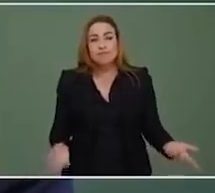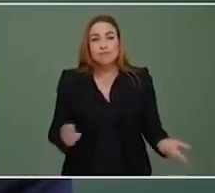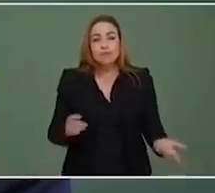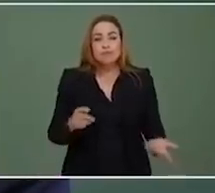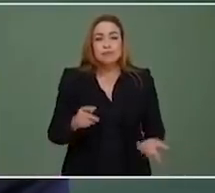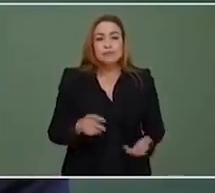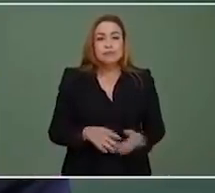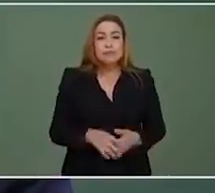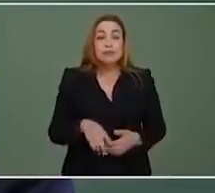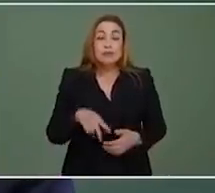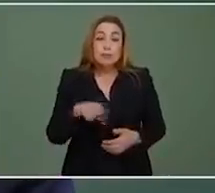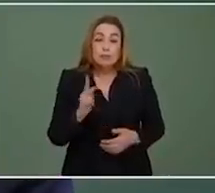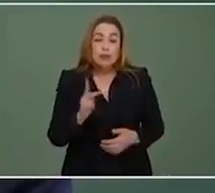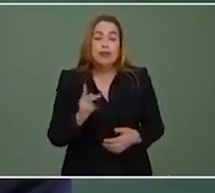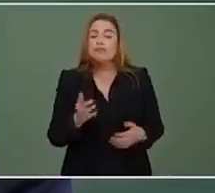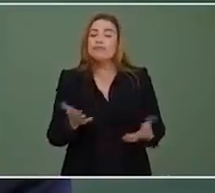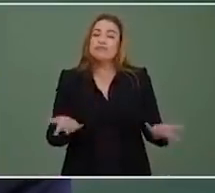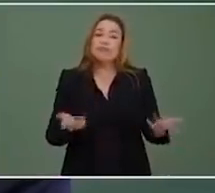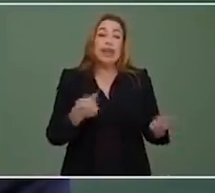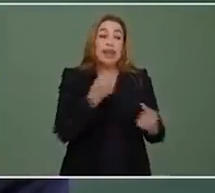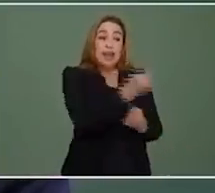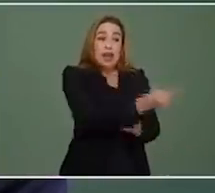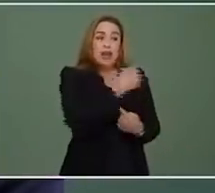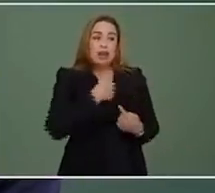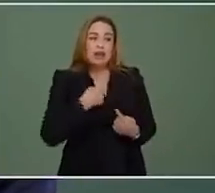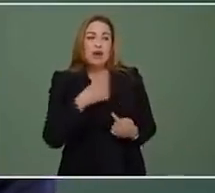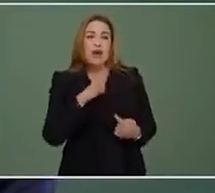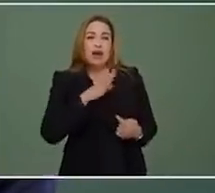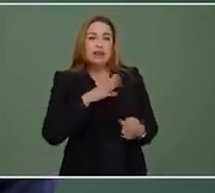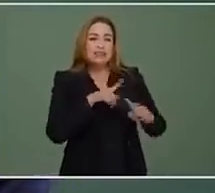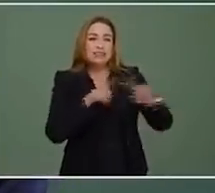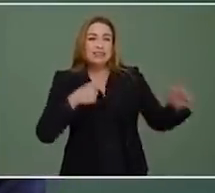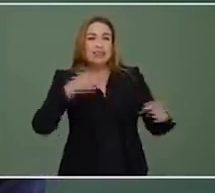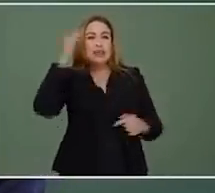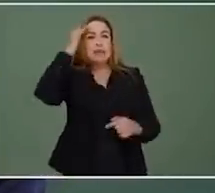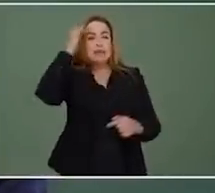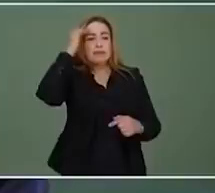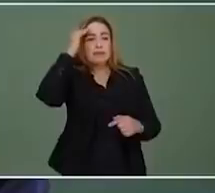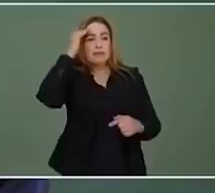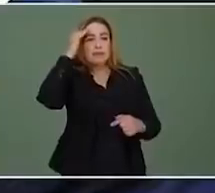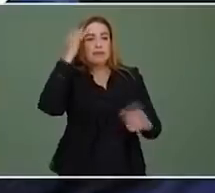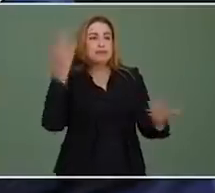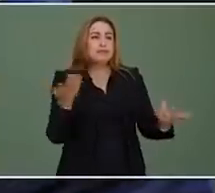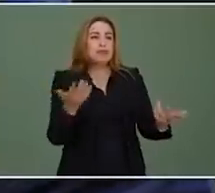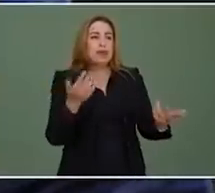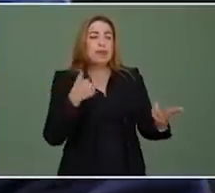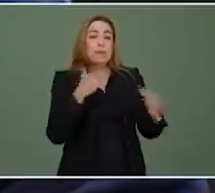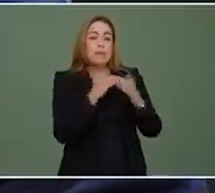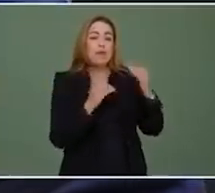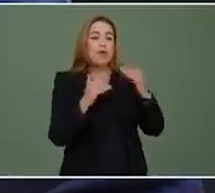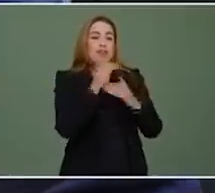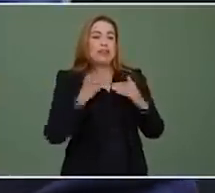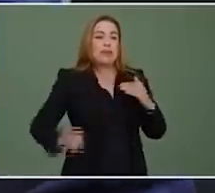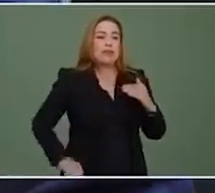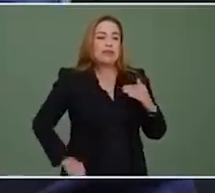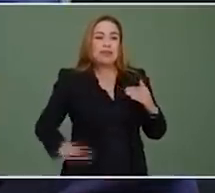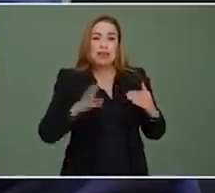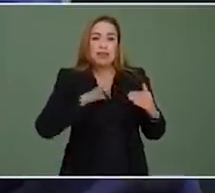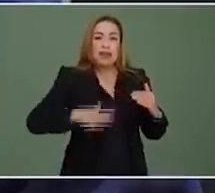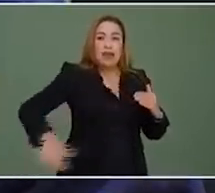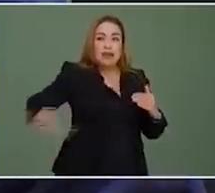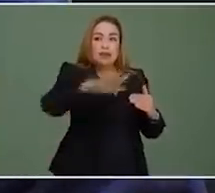independientemente de nuestras diferencias o por encima del interés particular los intereses